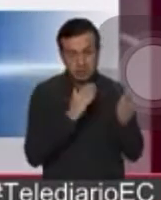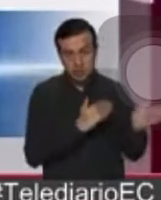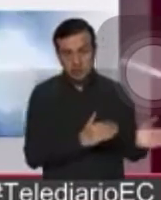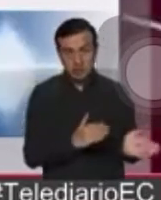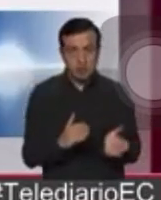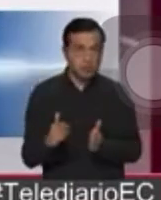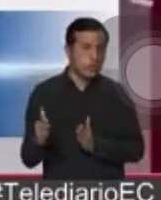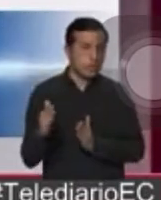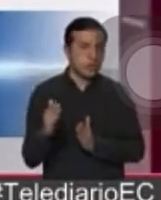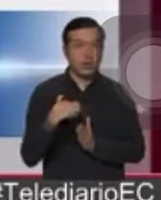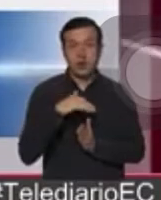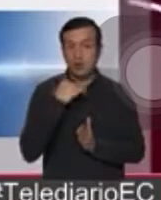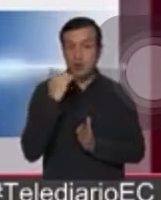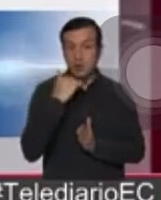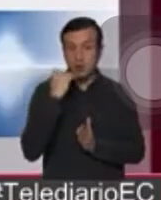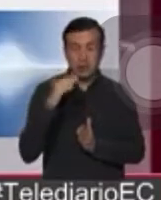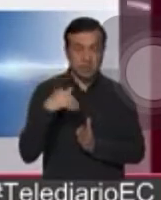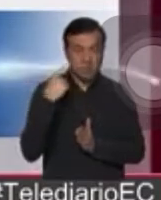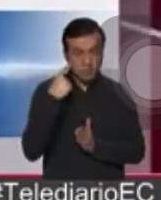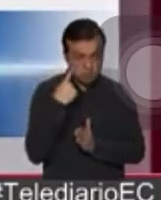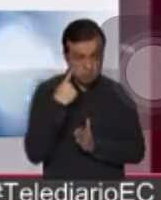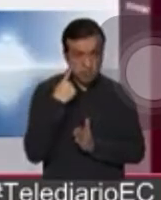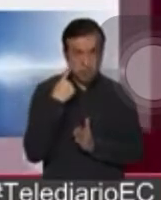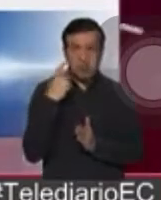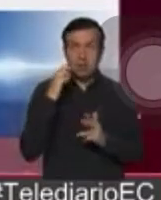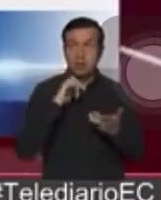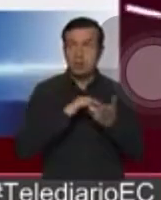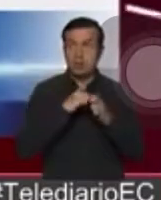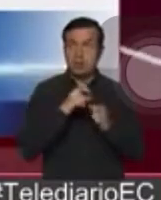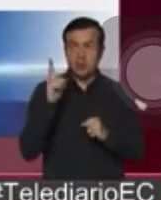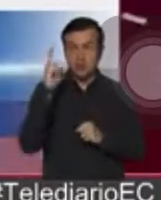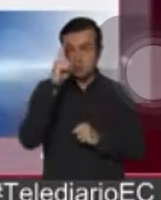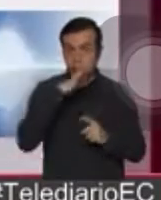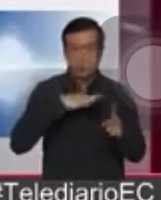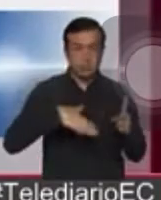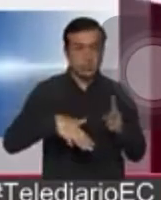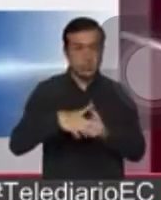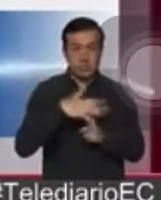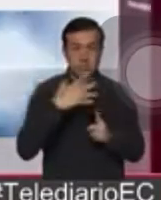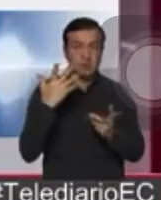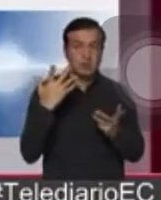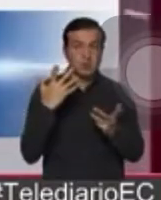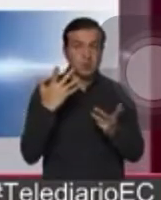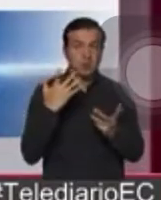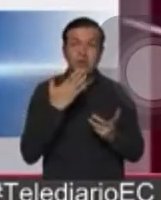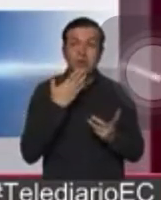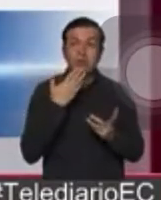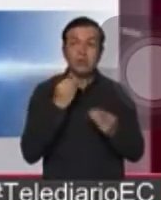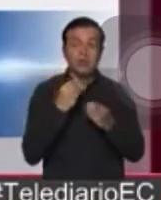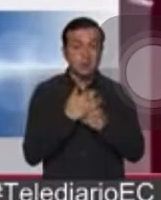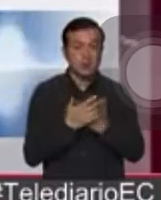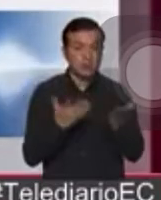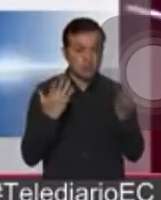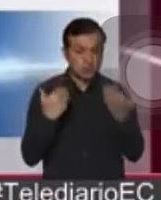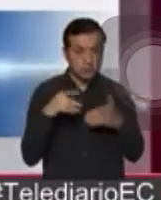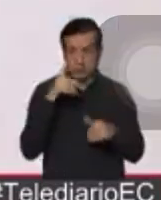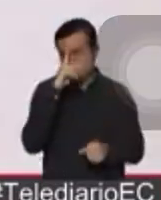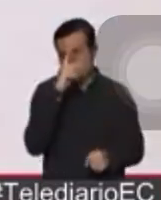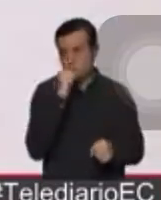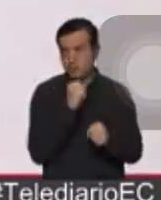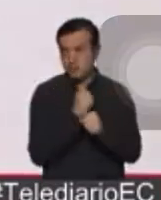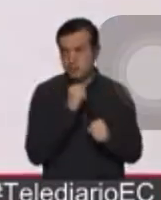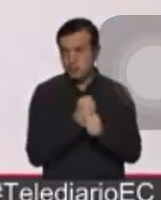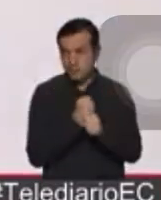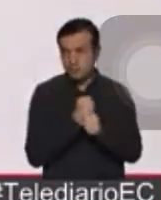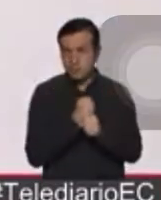en ningún momento ni afectar las condiciones del vínculo laboral.